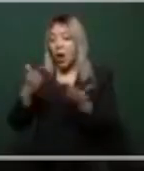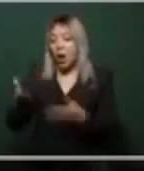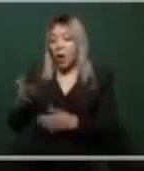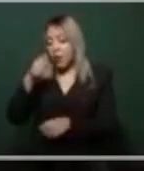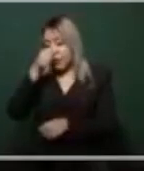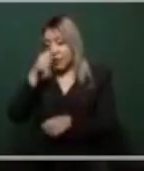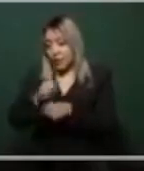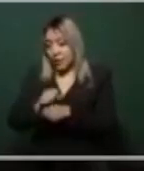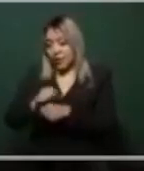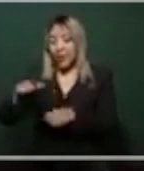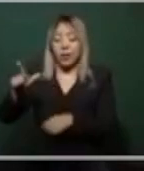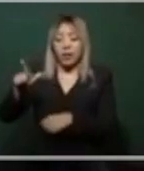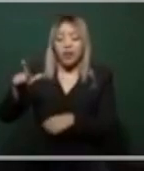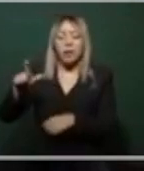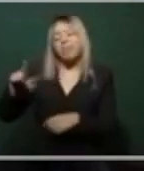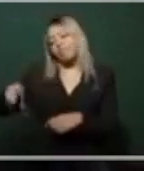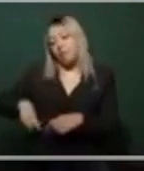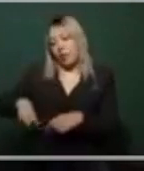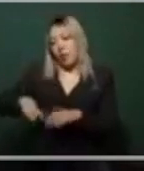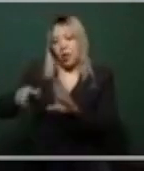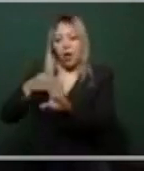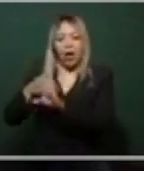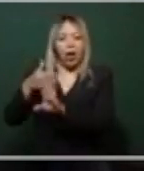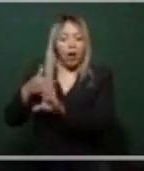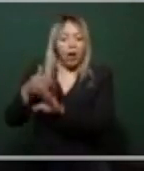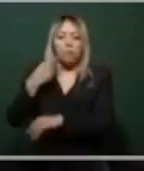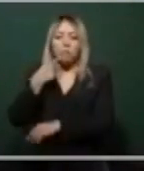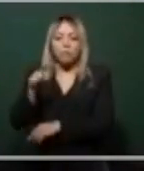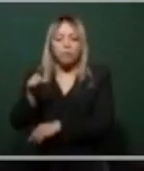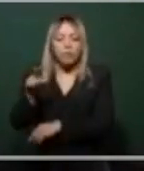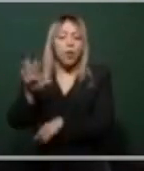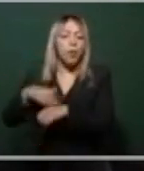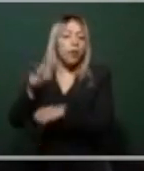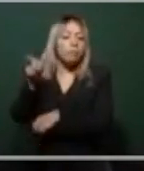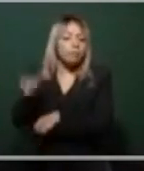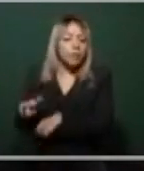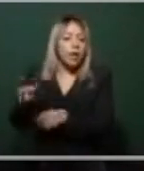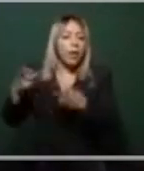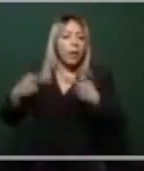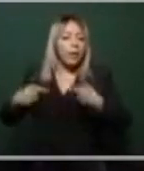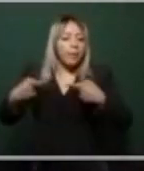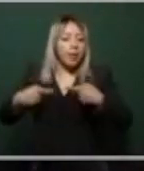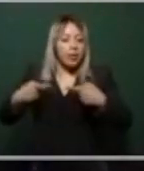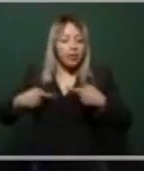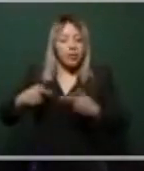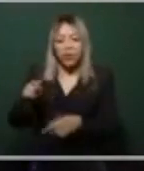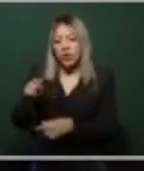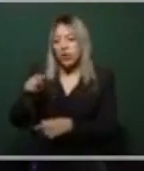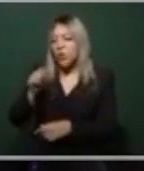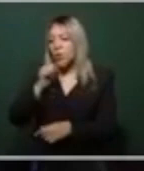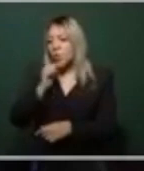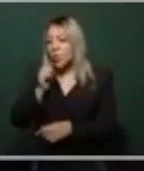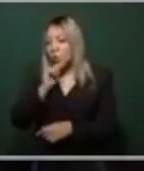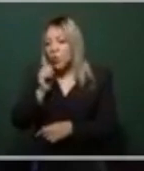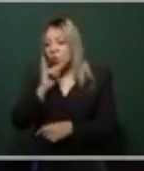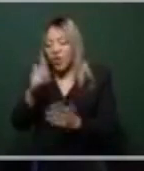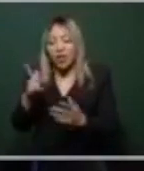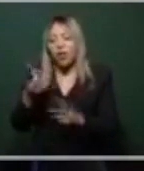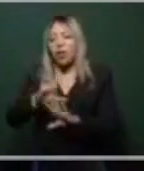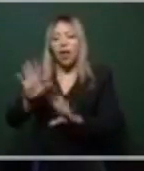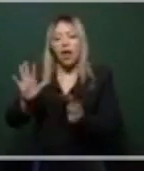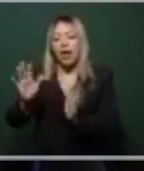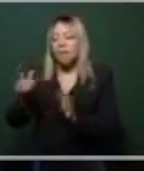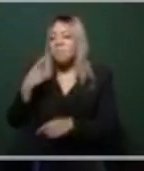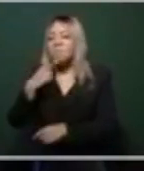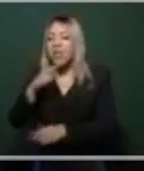en contra del fiscal, porque lo acusan de omisión, de no soltar las órdenes de aprehensión. ¿Qué opina